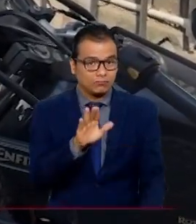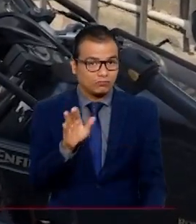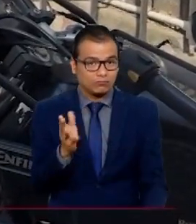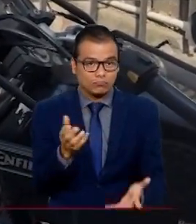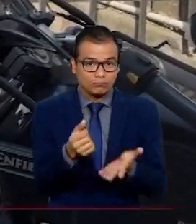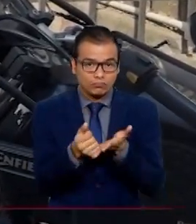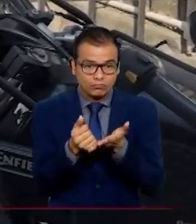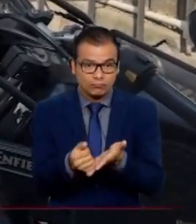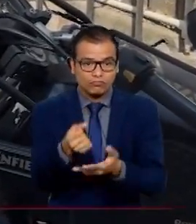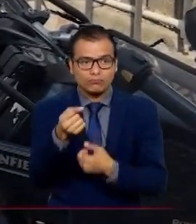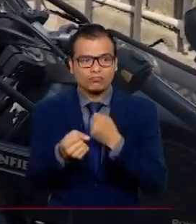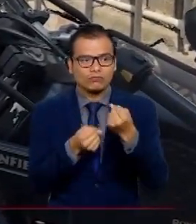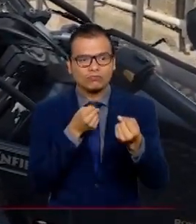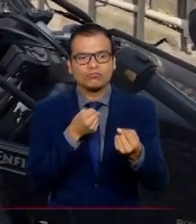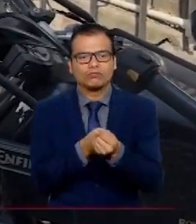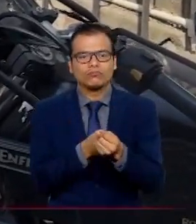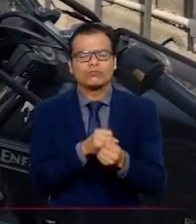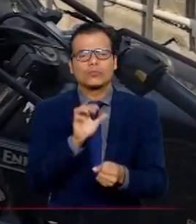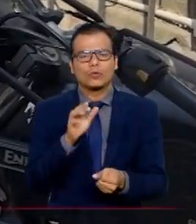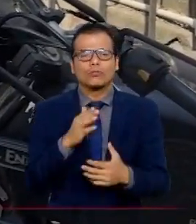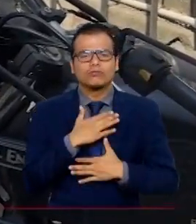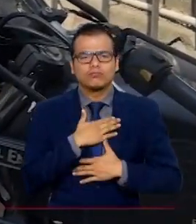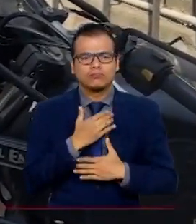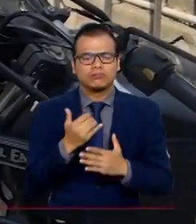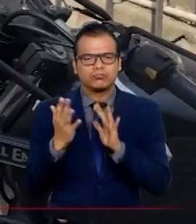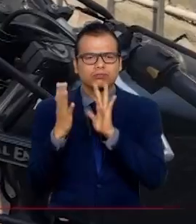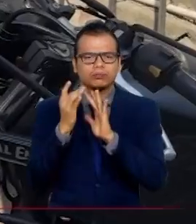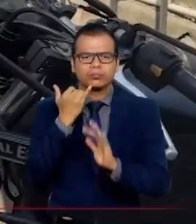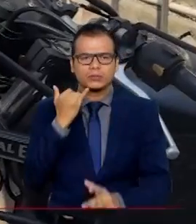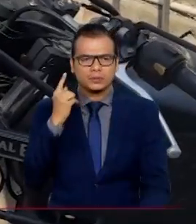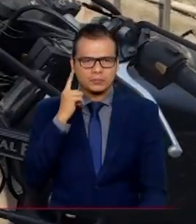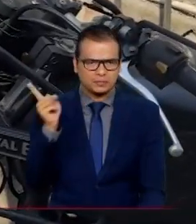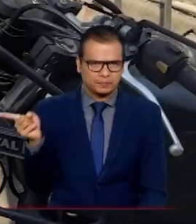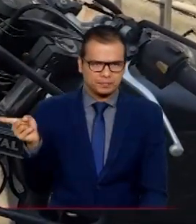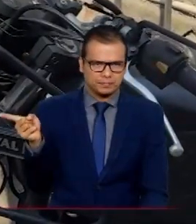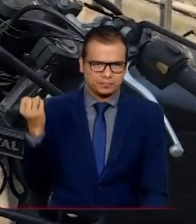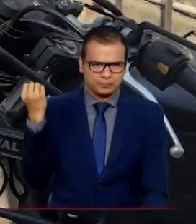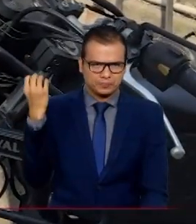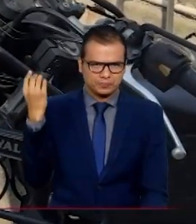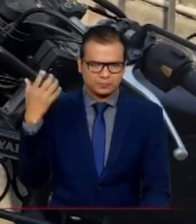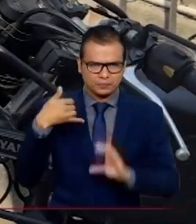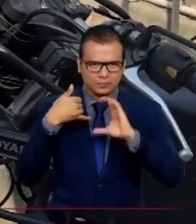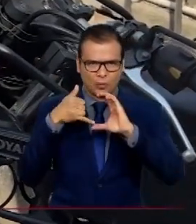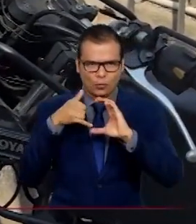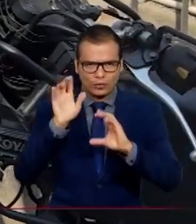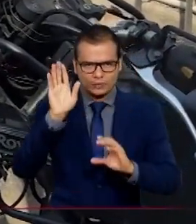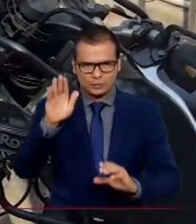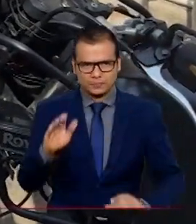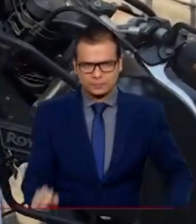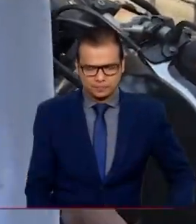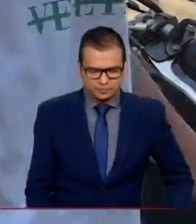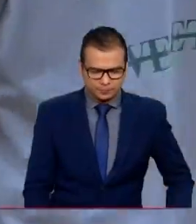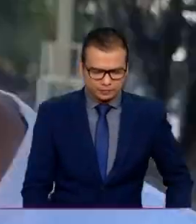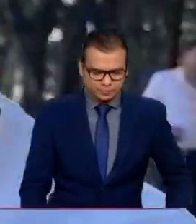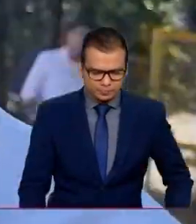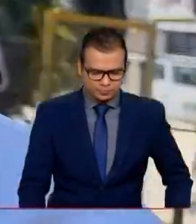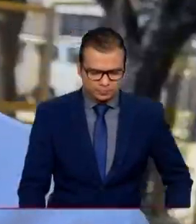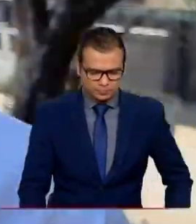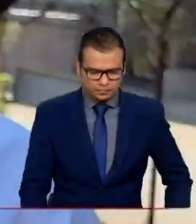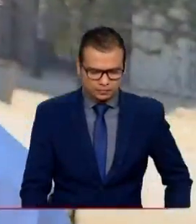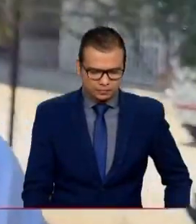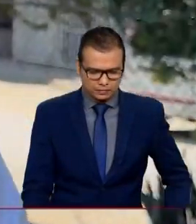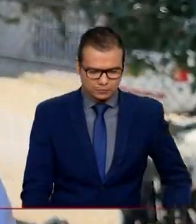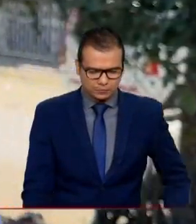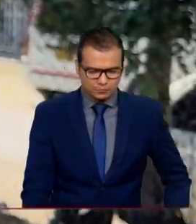desea apoyar el sueño de Alejandro y su familia, puede contactarlos al 321-756-1582.